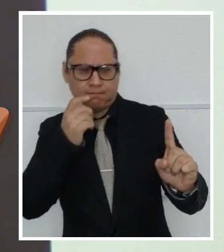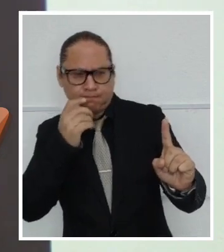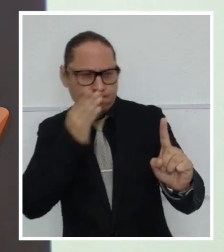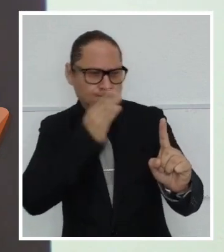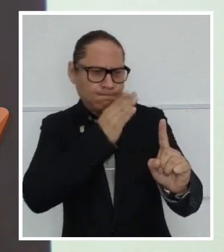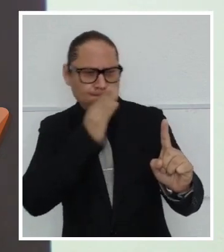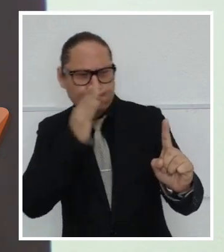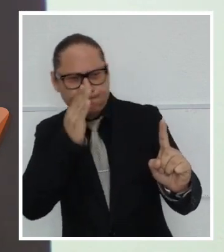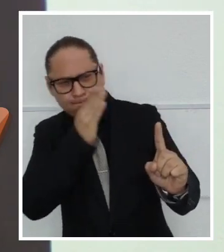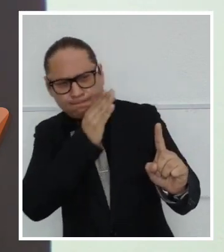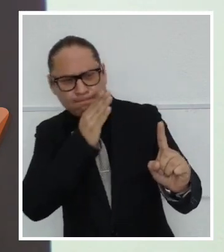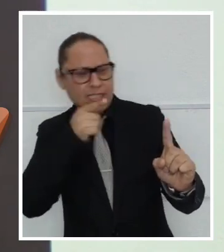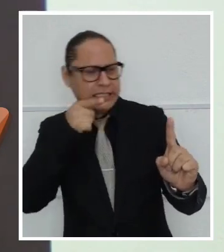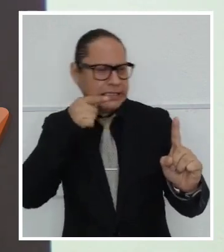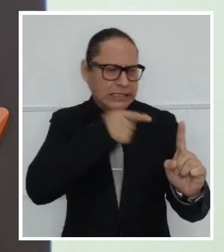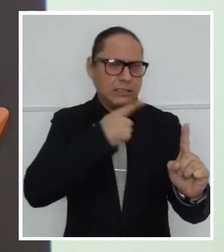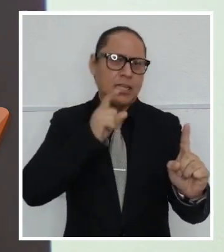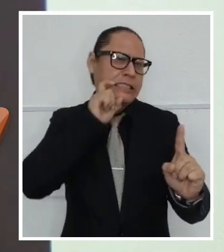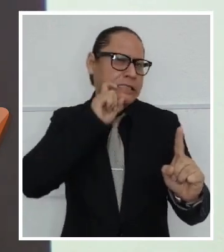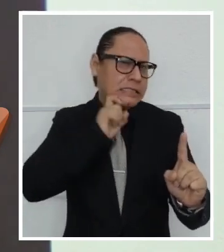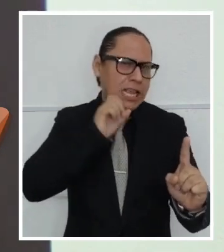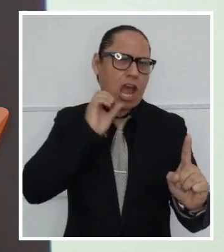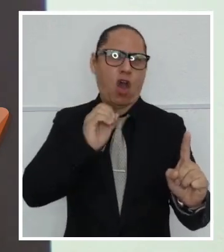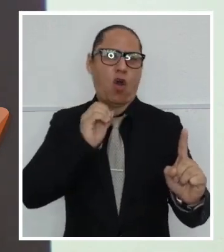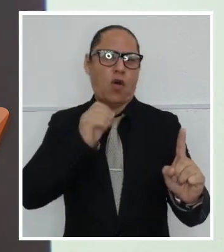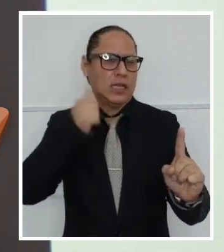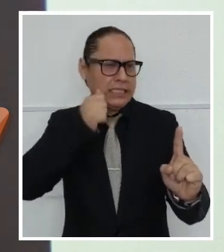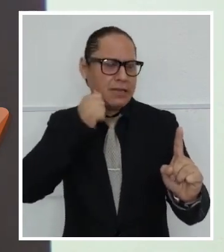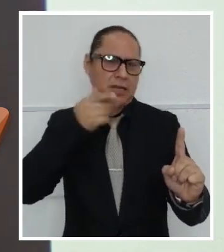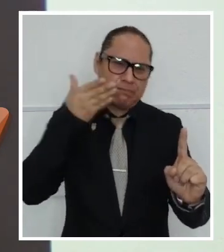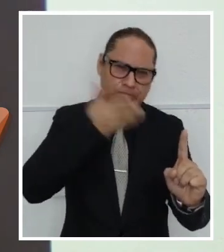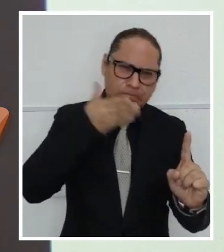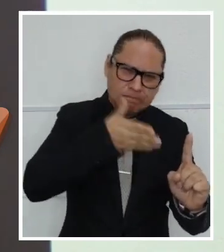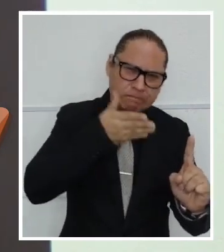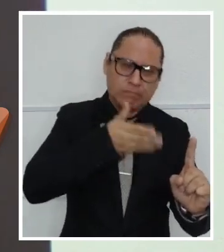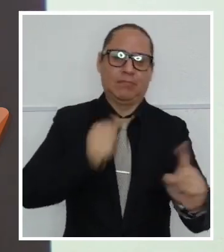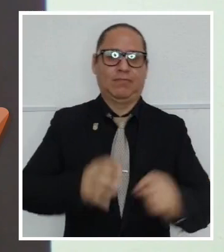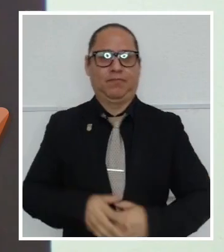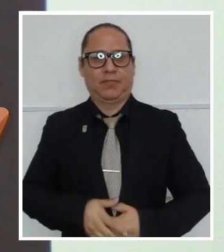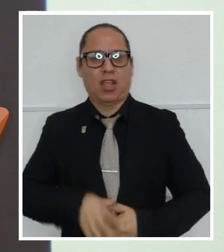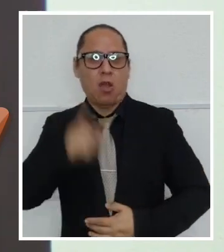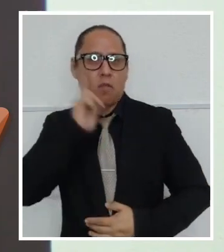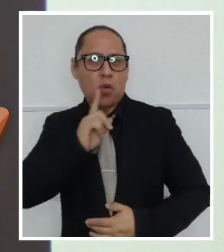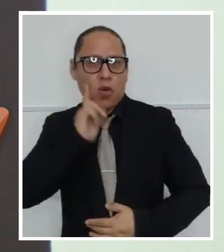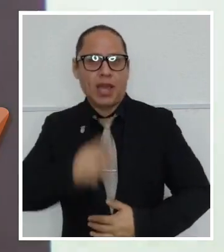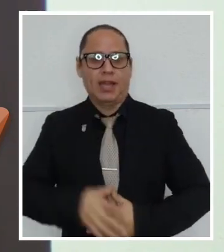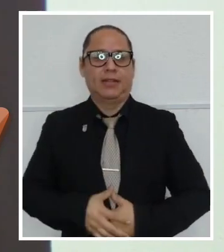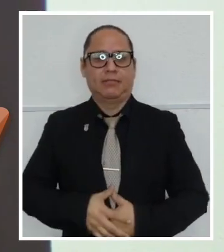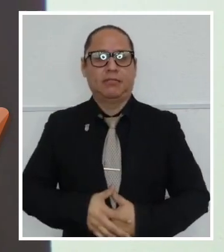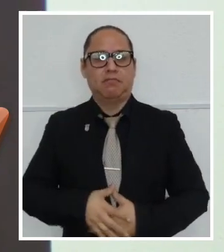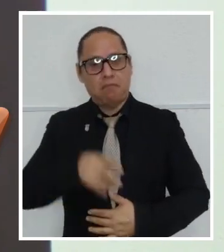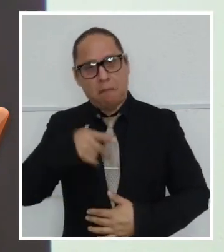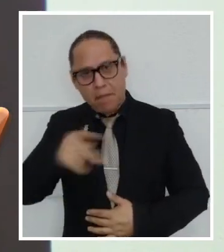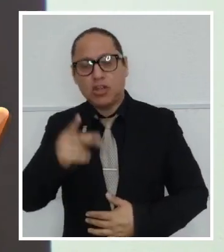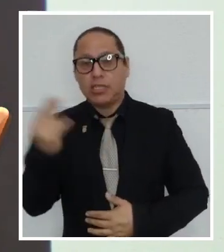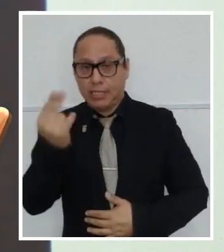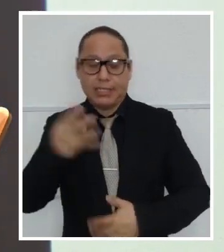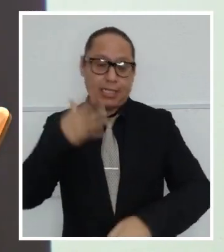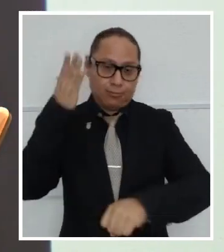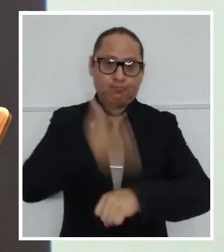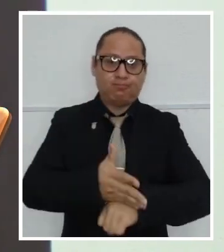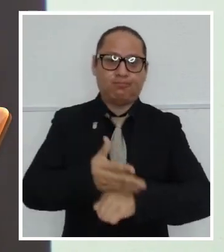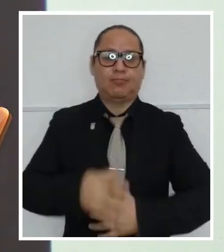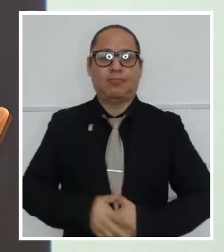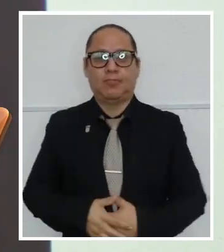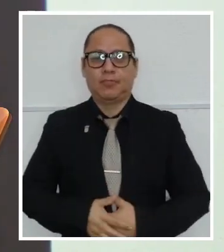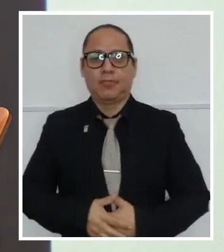es aquí donde se vulneran nuestros derechos Pues antes la figura de ser mujer se gestan las acciones de acoso laboral